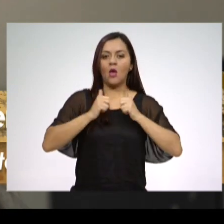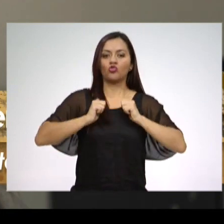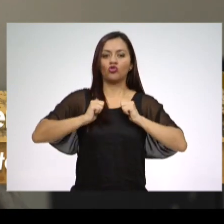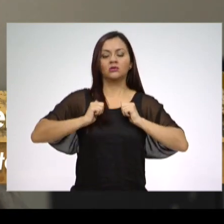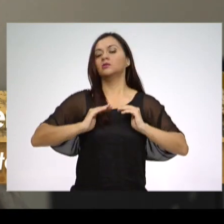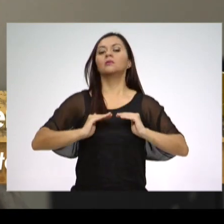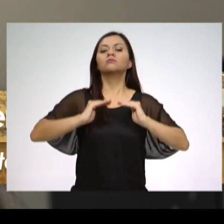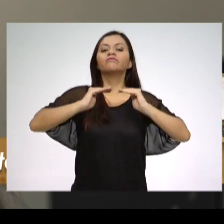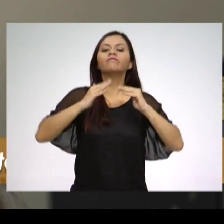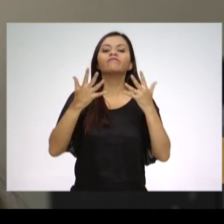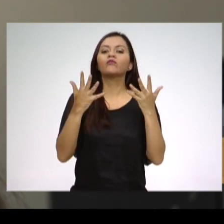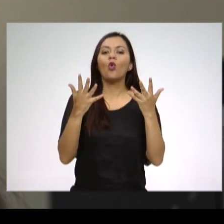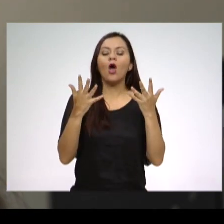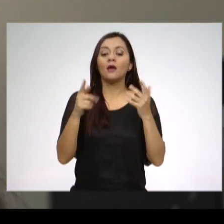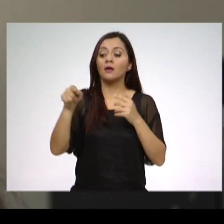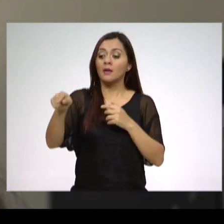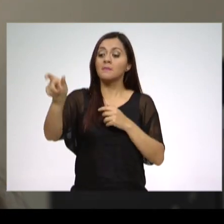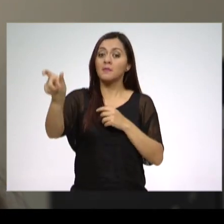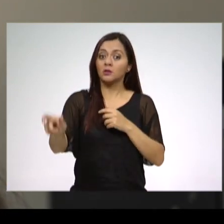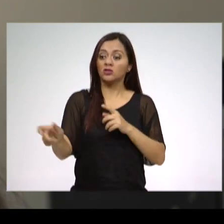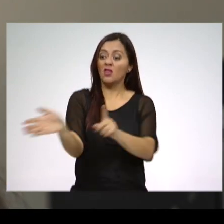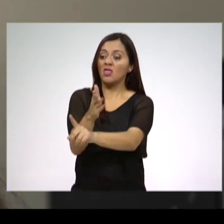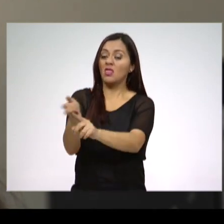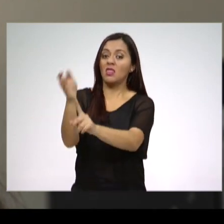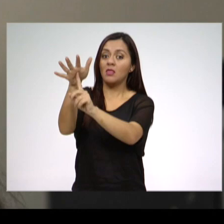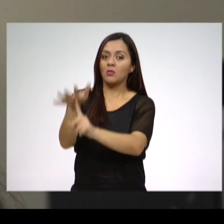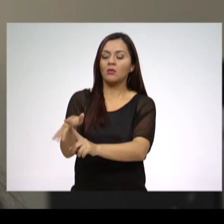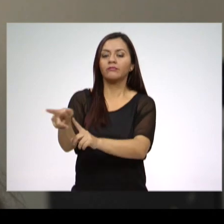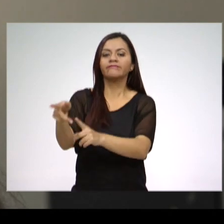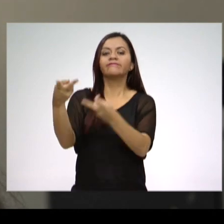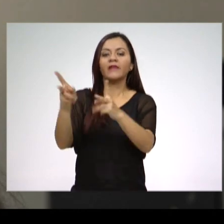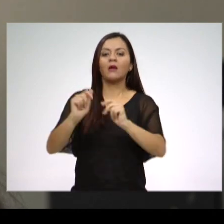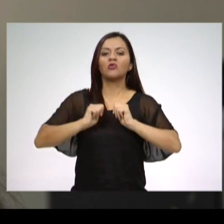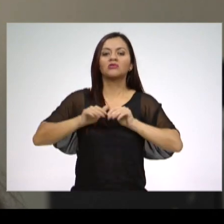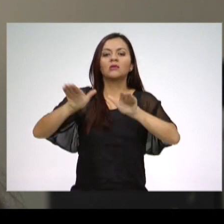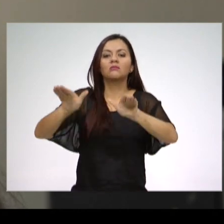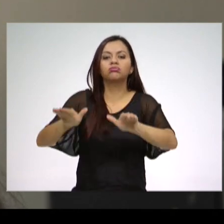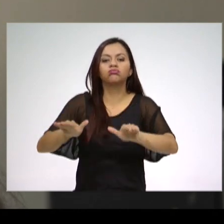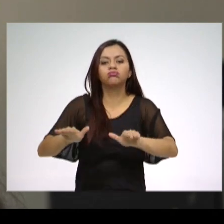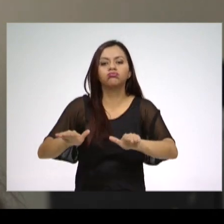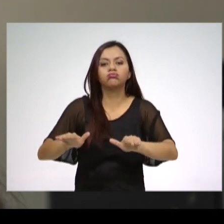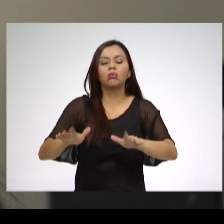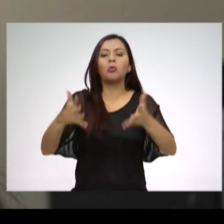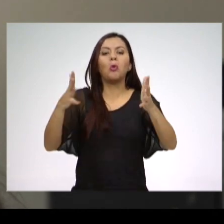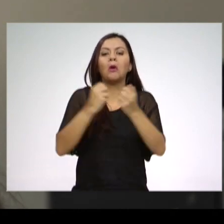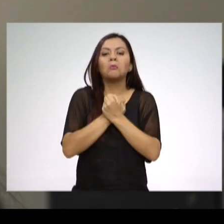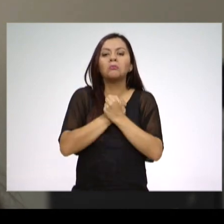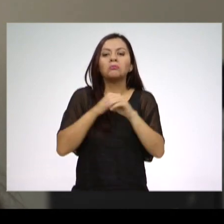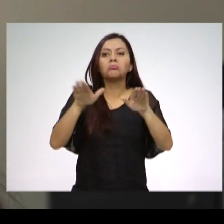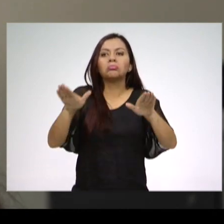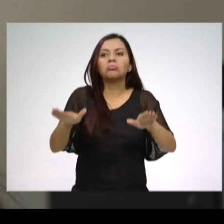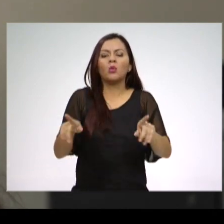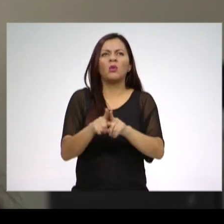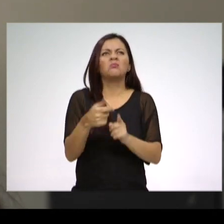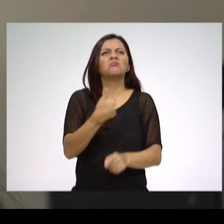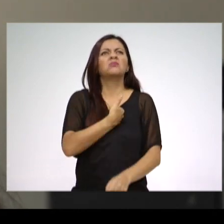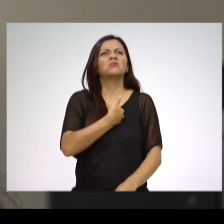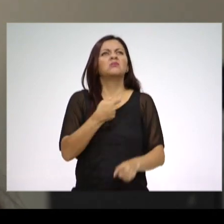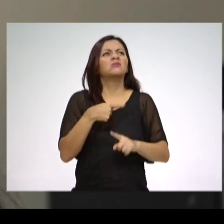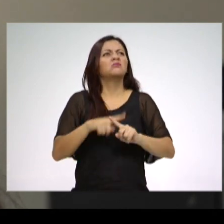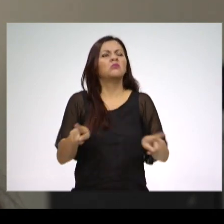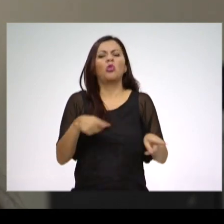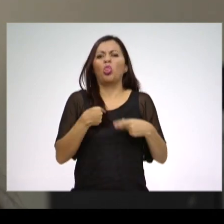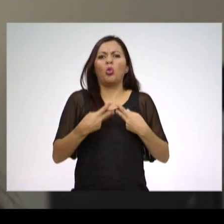Su imagen como persona está deteriorada, está baja. El chico tiene otra idea de sí mismo, una idea